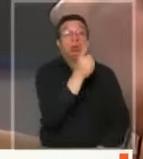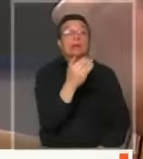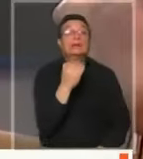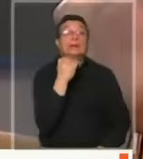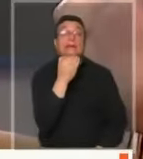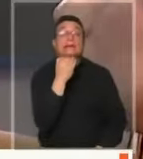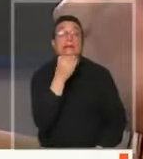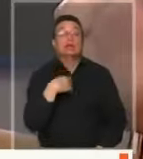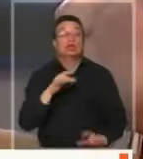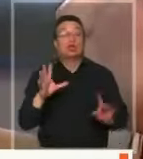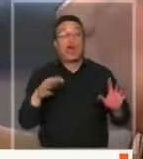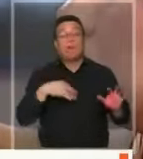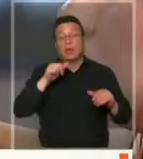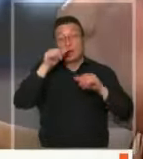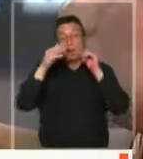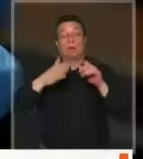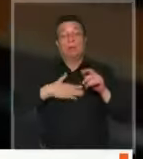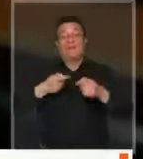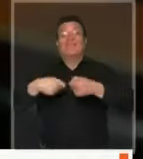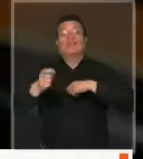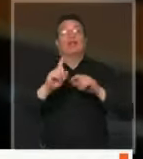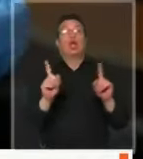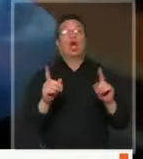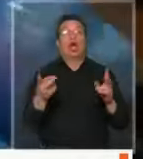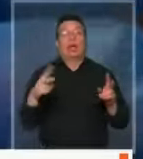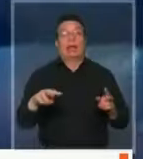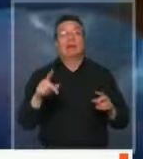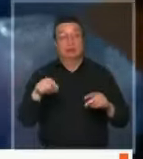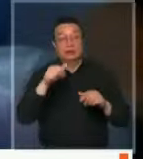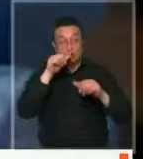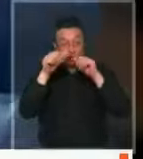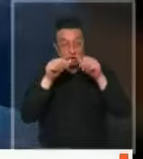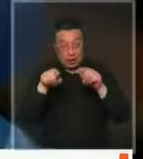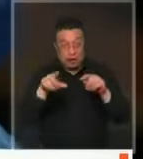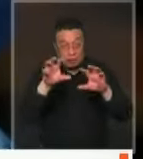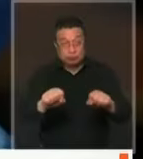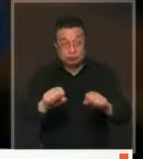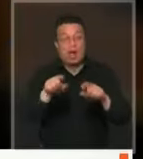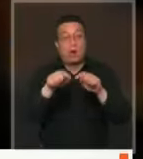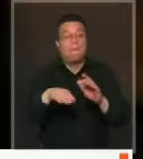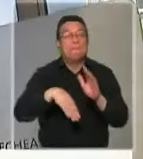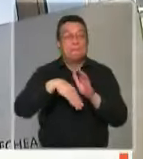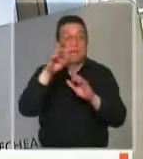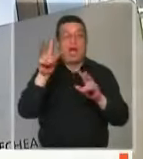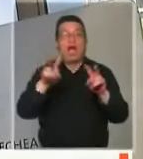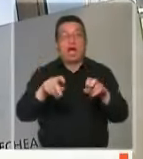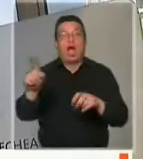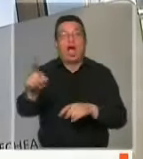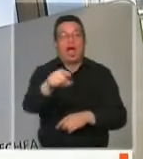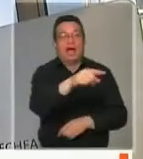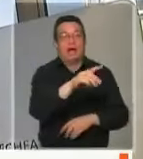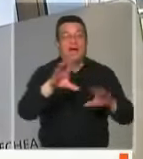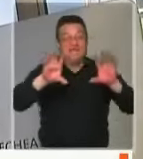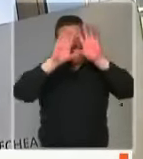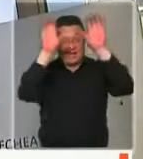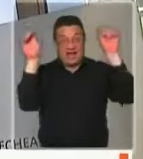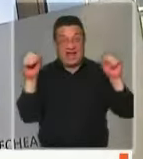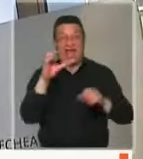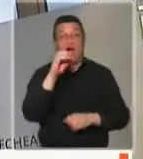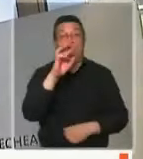consumidor y no de microtraficantes por eso la droga que poseían realmente podría ser más de la incautada desde la fiscalía Oriente donde